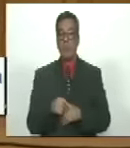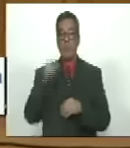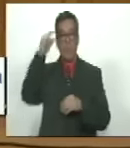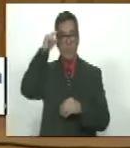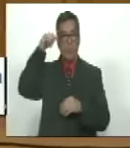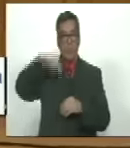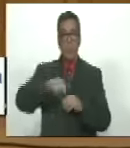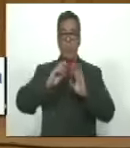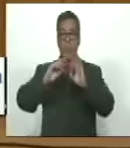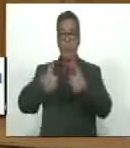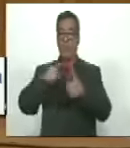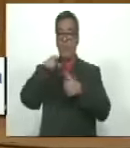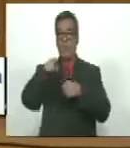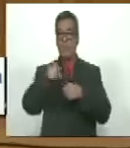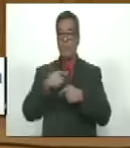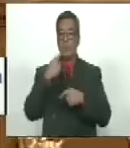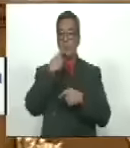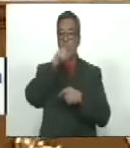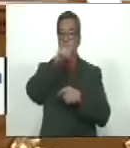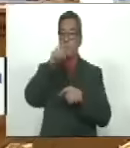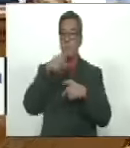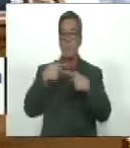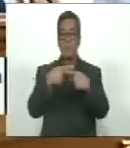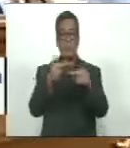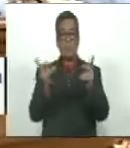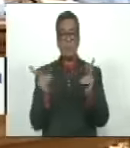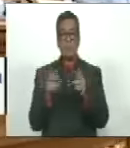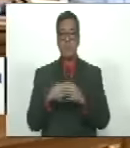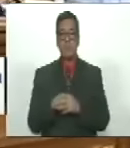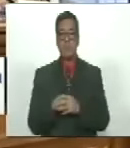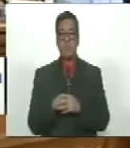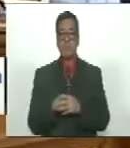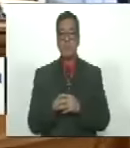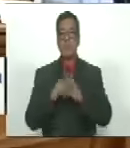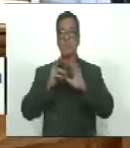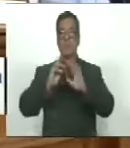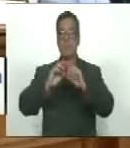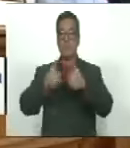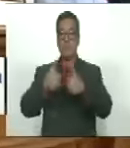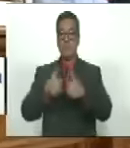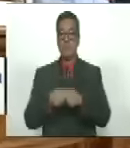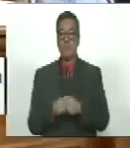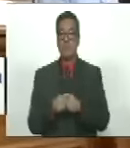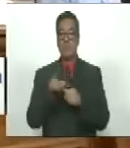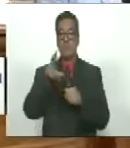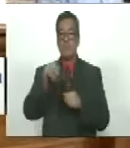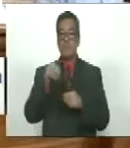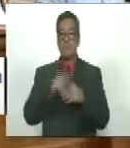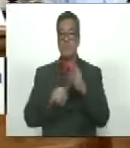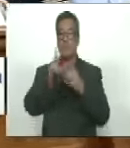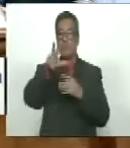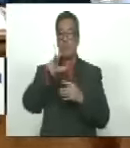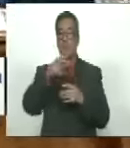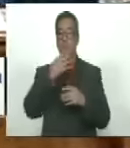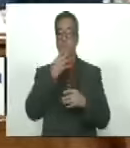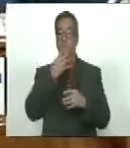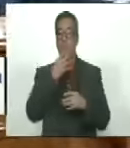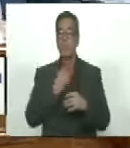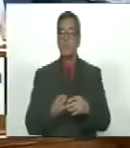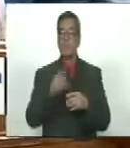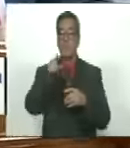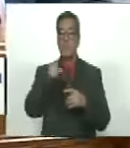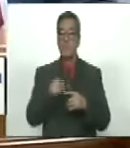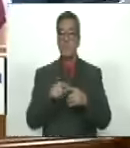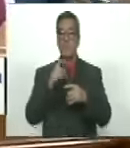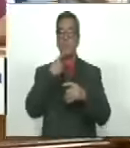hoy con el inicio de esta consulta pública. Un inicio que no es desde el 3 de diciembre, cuando fuimos